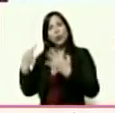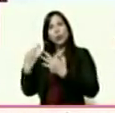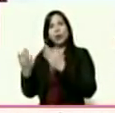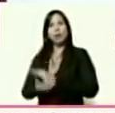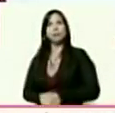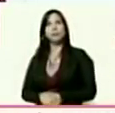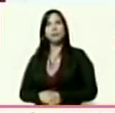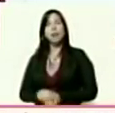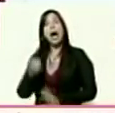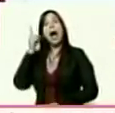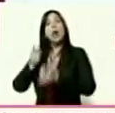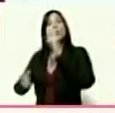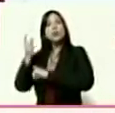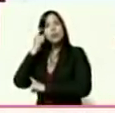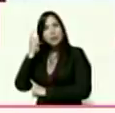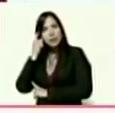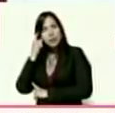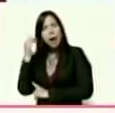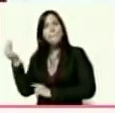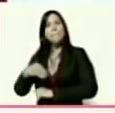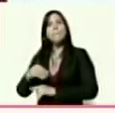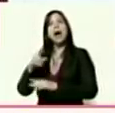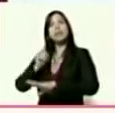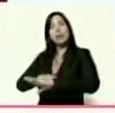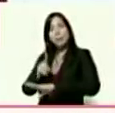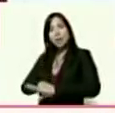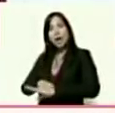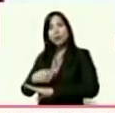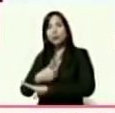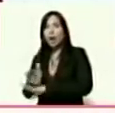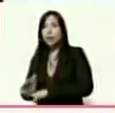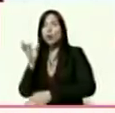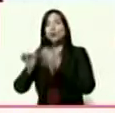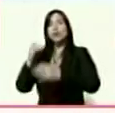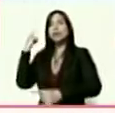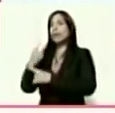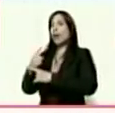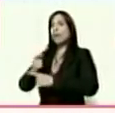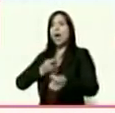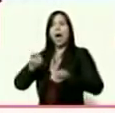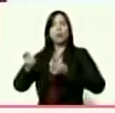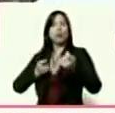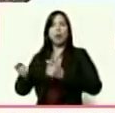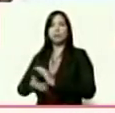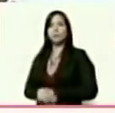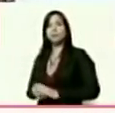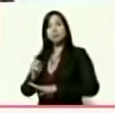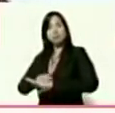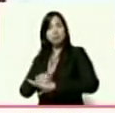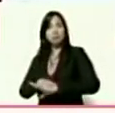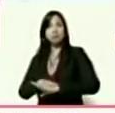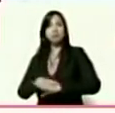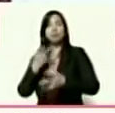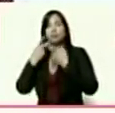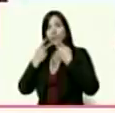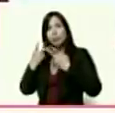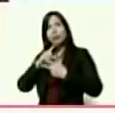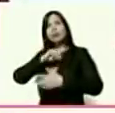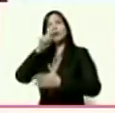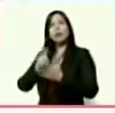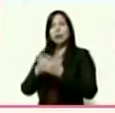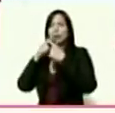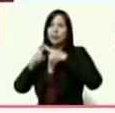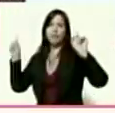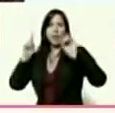y algún día, más temprano que tarde, la justicia tiene que actuar. Los tiempos de la justicia no son los tiempos de la política, son totalmente